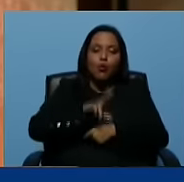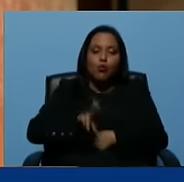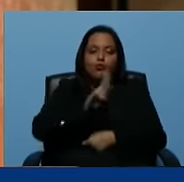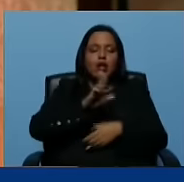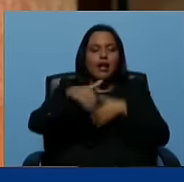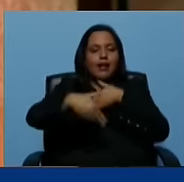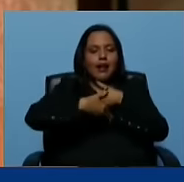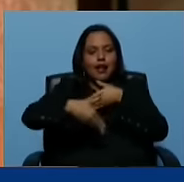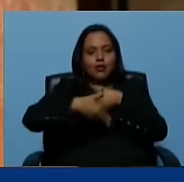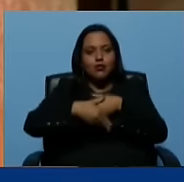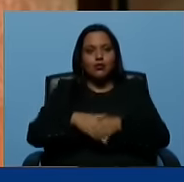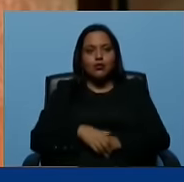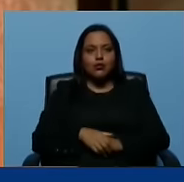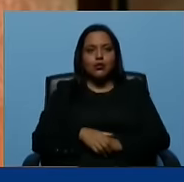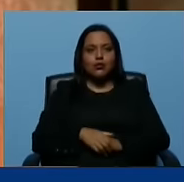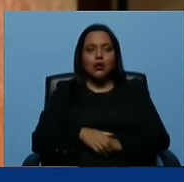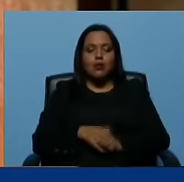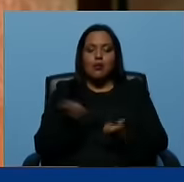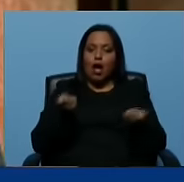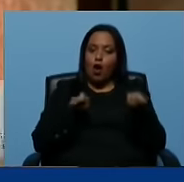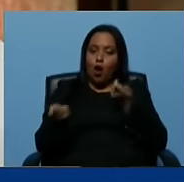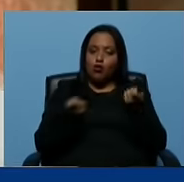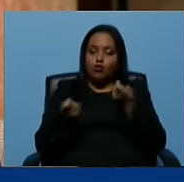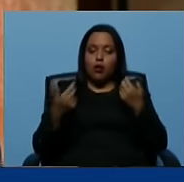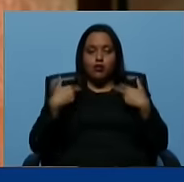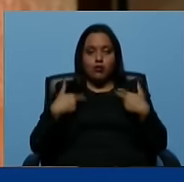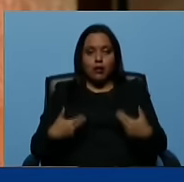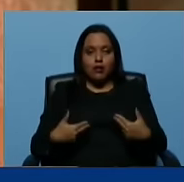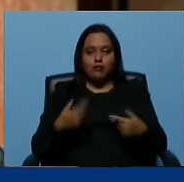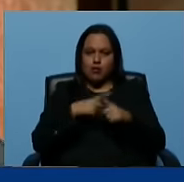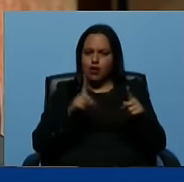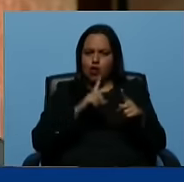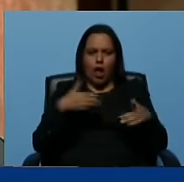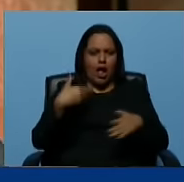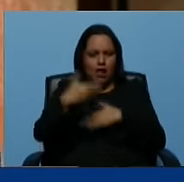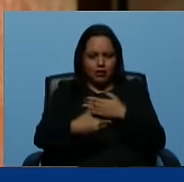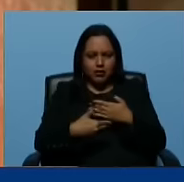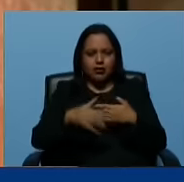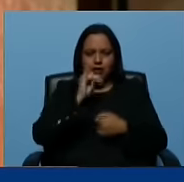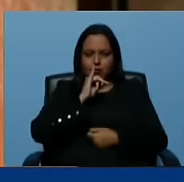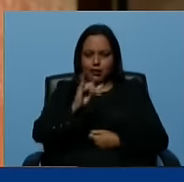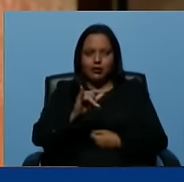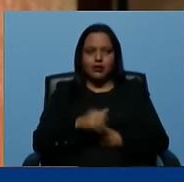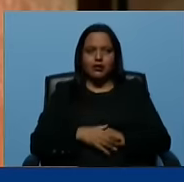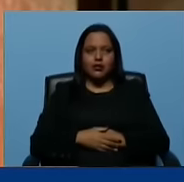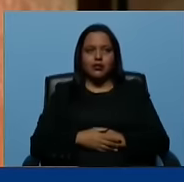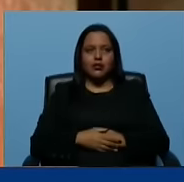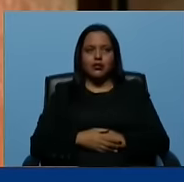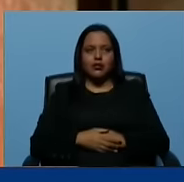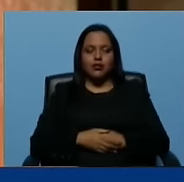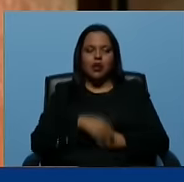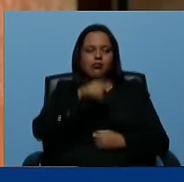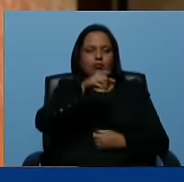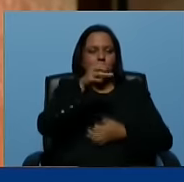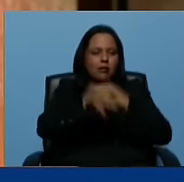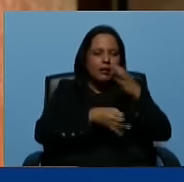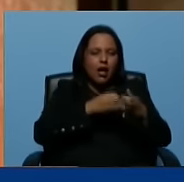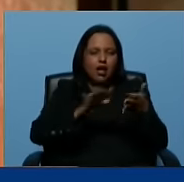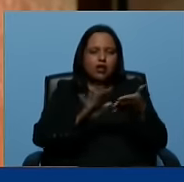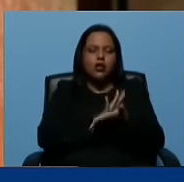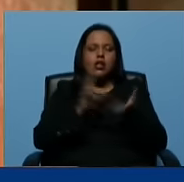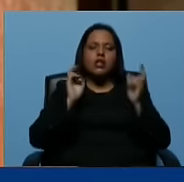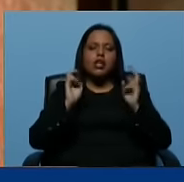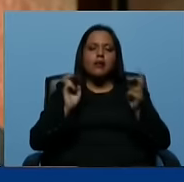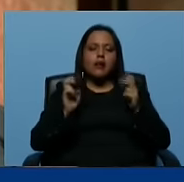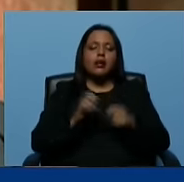redes sociales para controlar al ser humano. Pero no nos adelantemos. Cuando usted se refiere al término